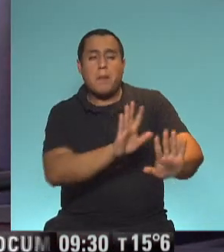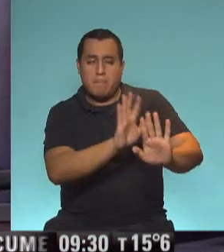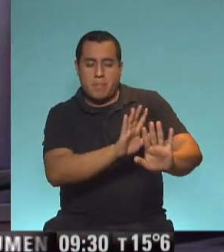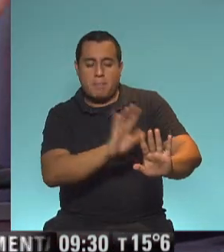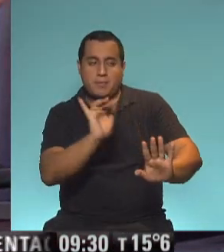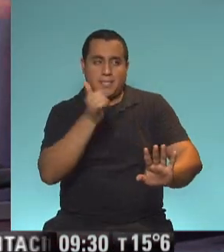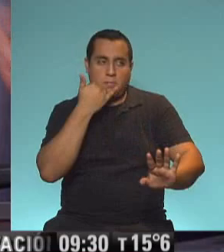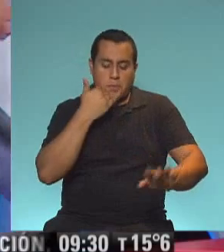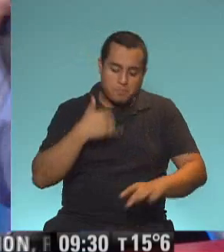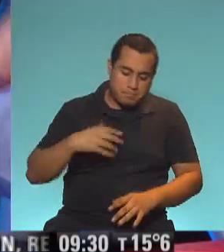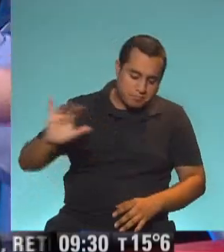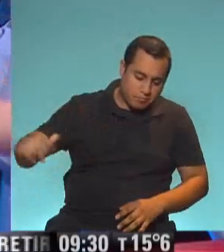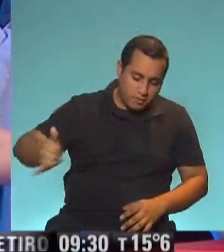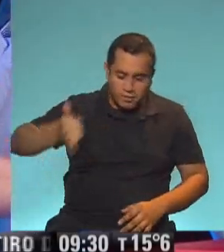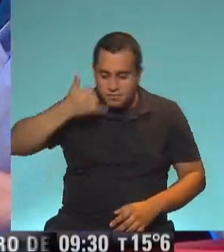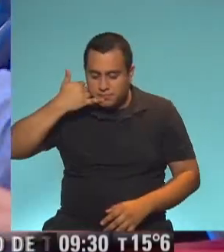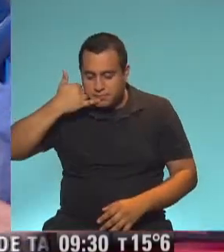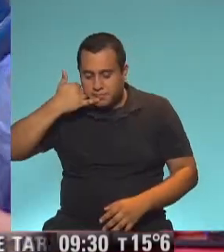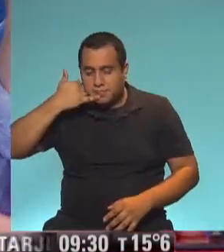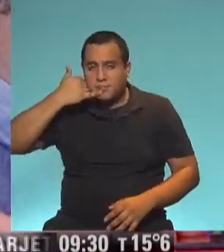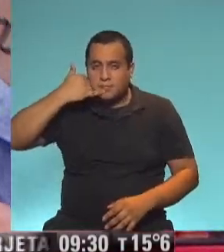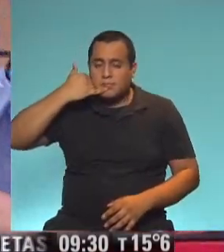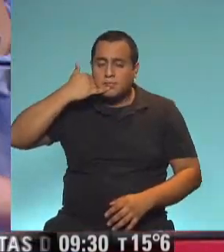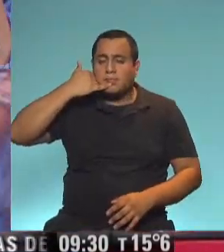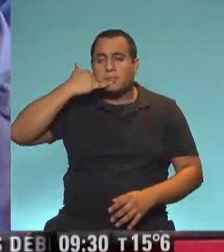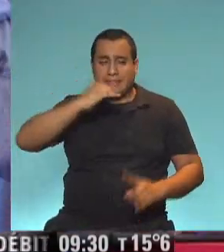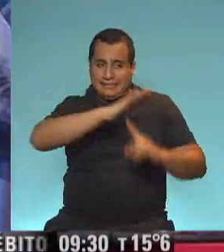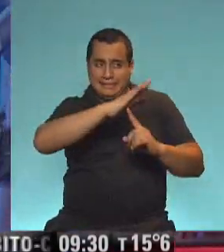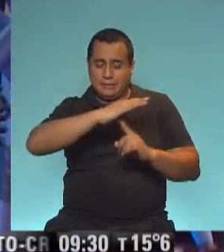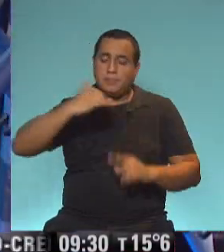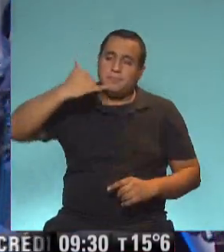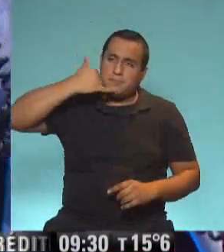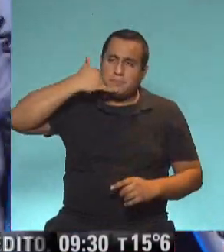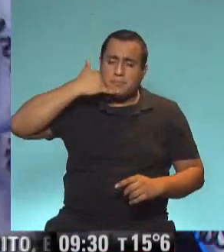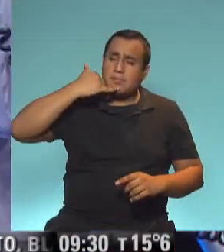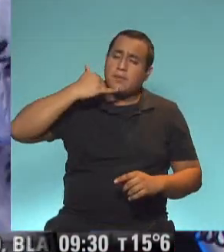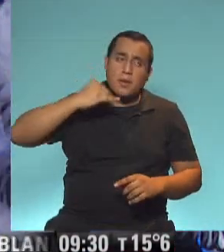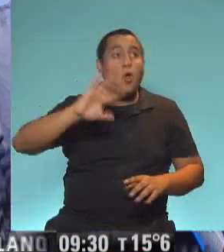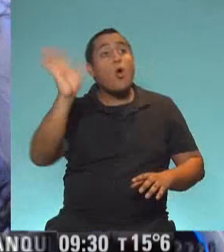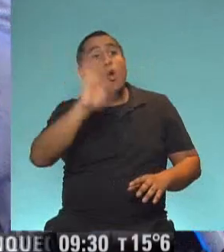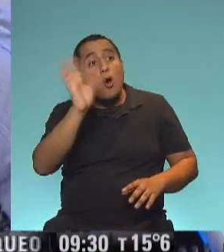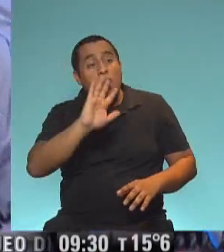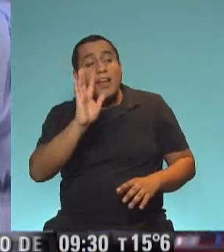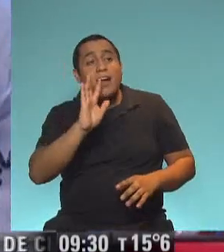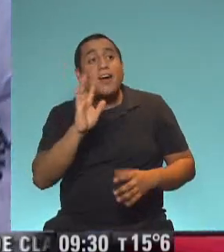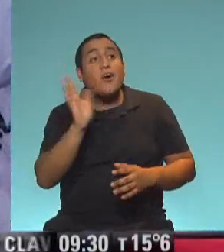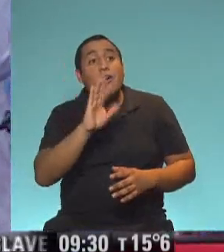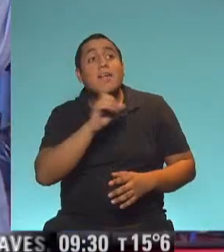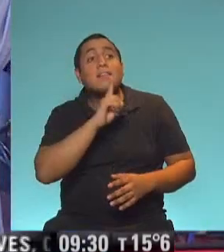tengo un llamado, sí? Gracias, un segundito nada más. Hola. Hola.